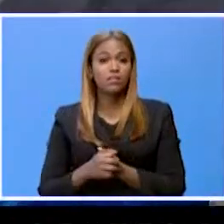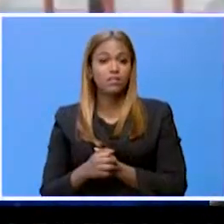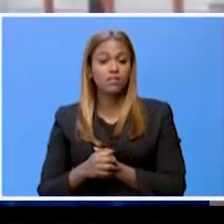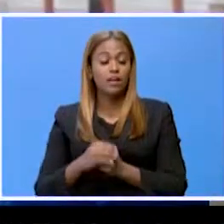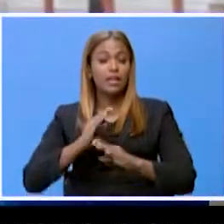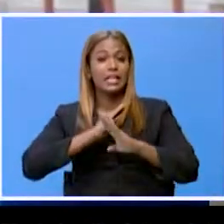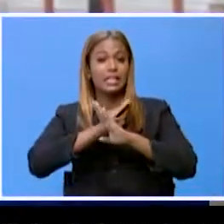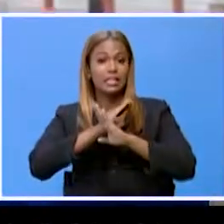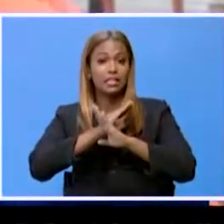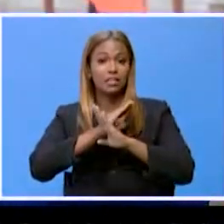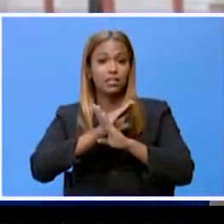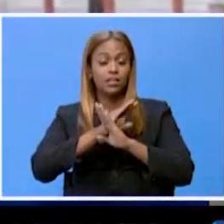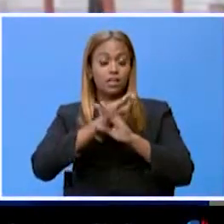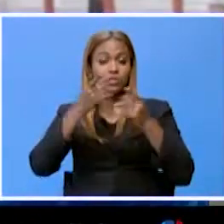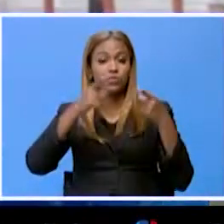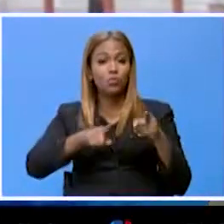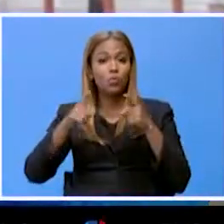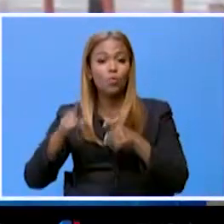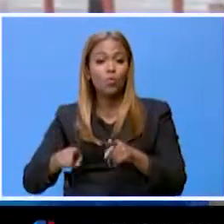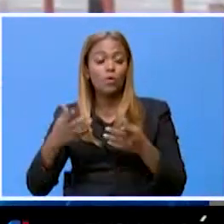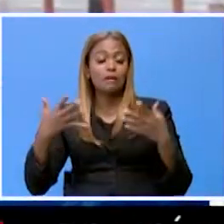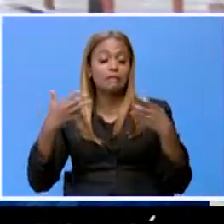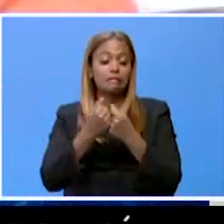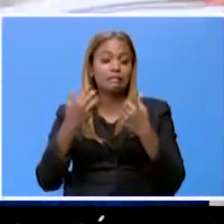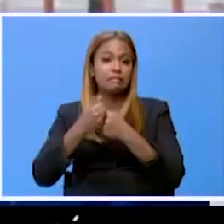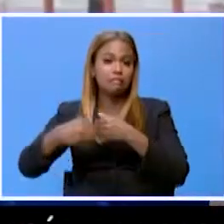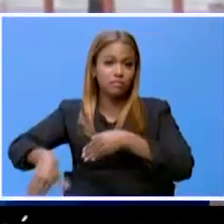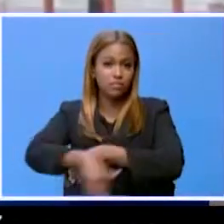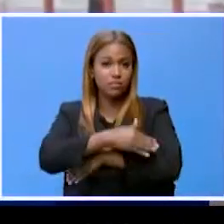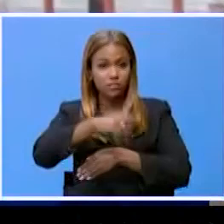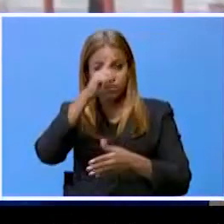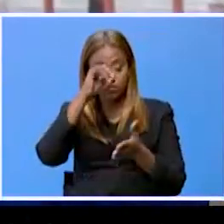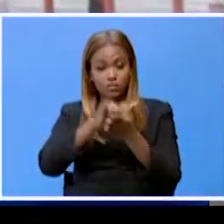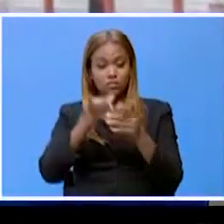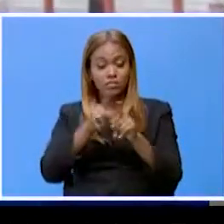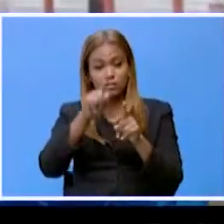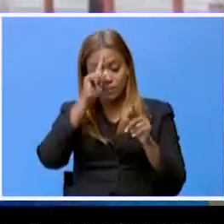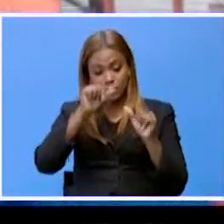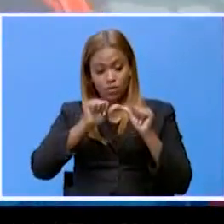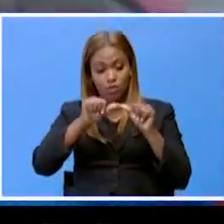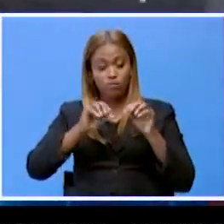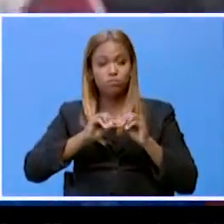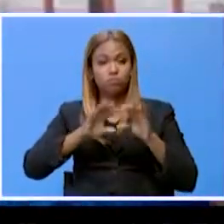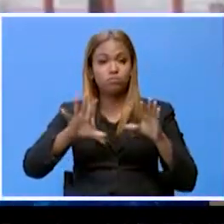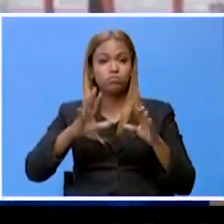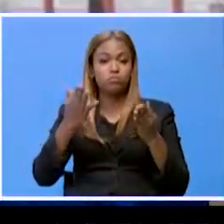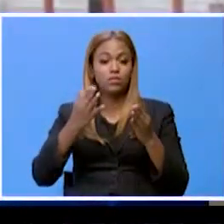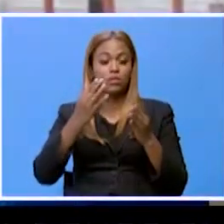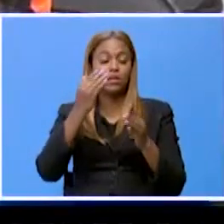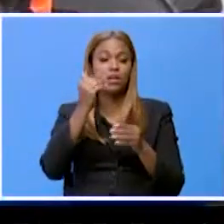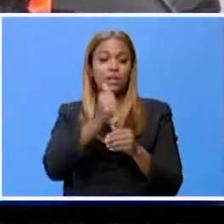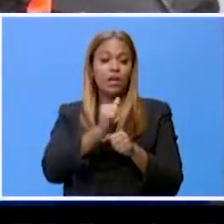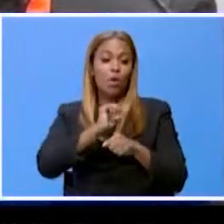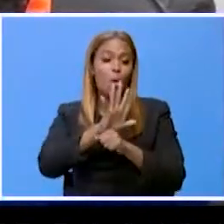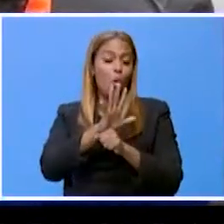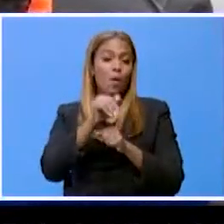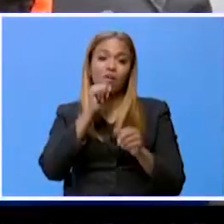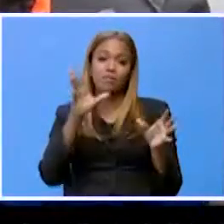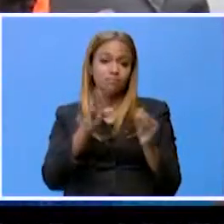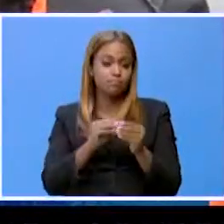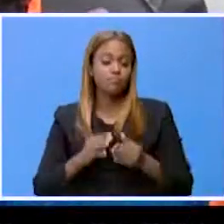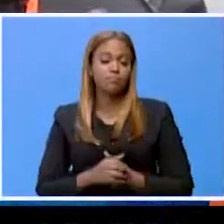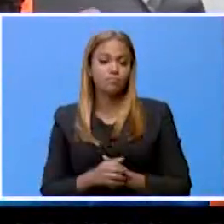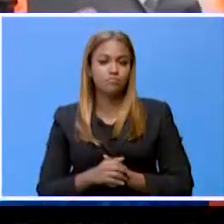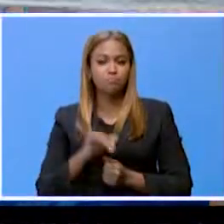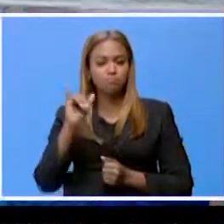para evitar que surjan accidentes en la carretera y sobre todo para que se siga propagando el virus del COVID-19. Esta